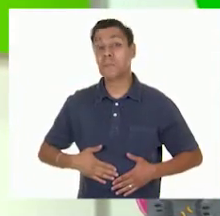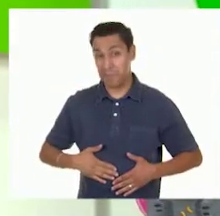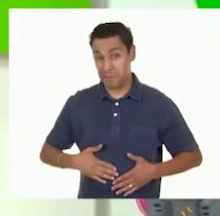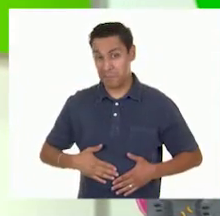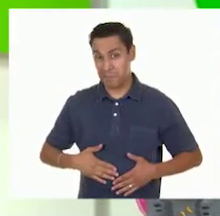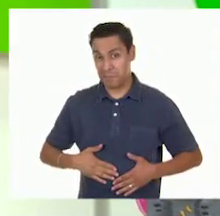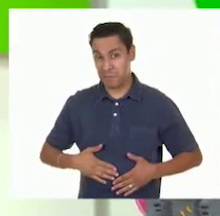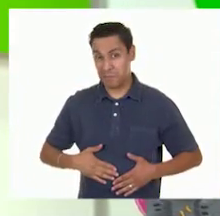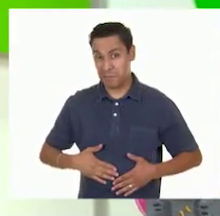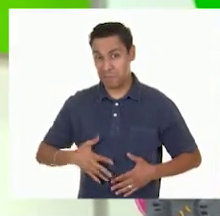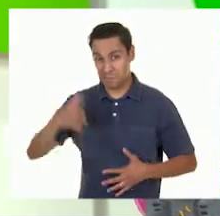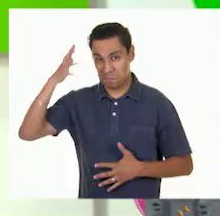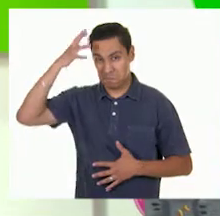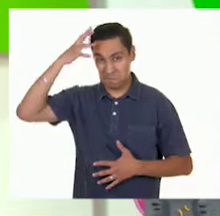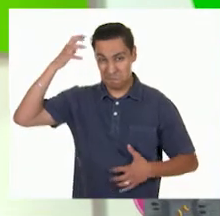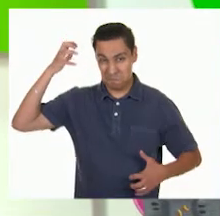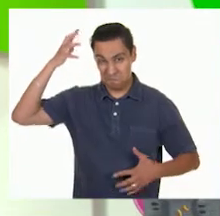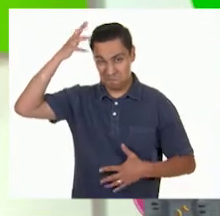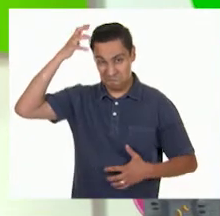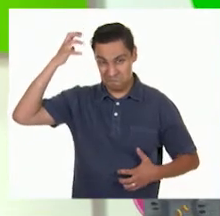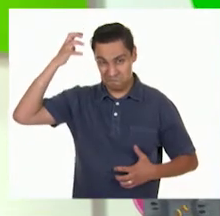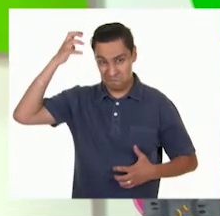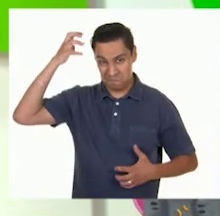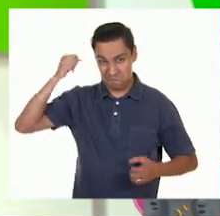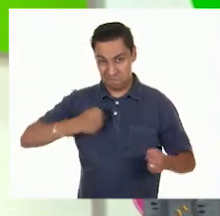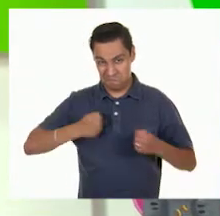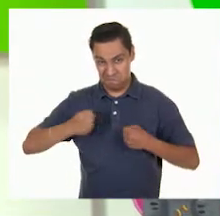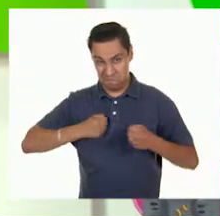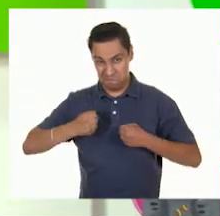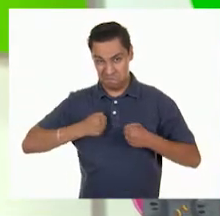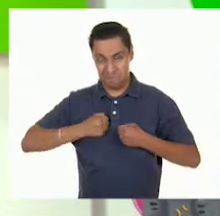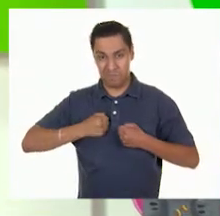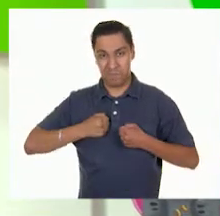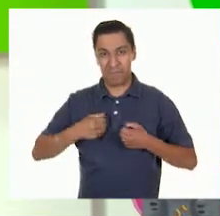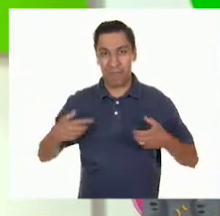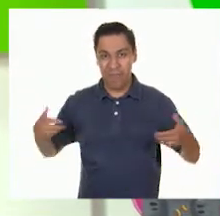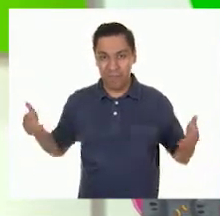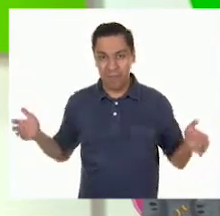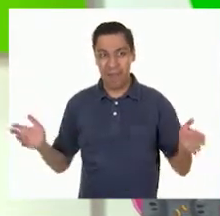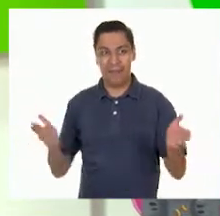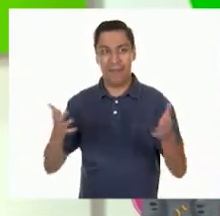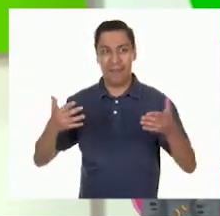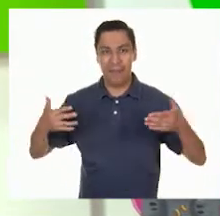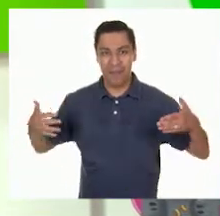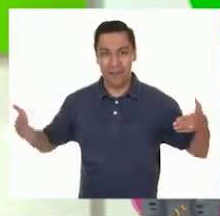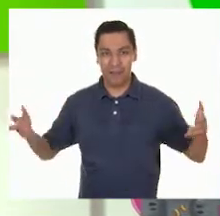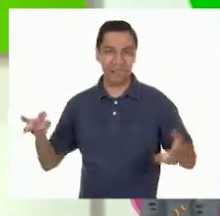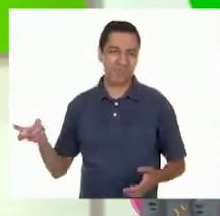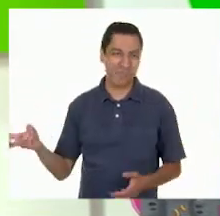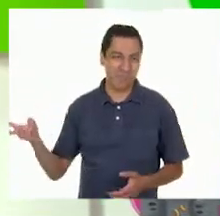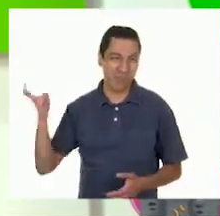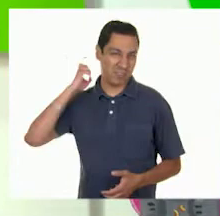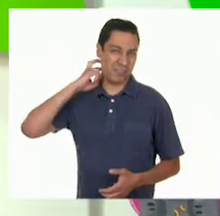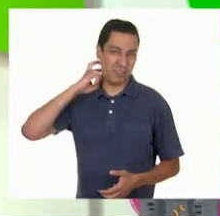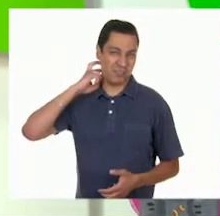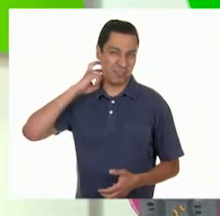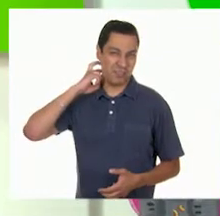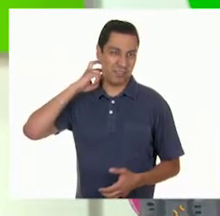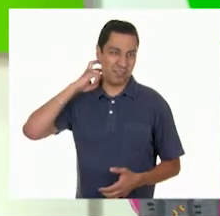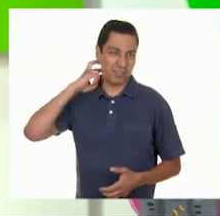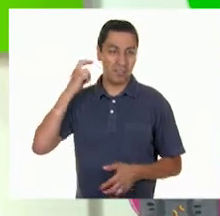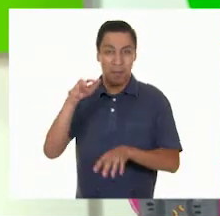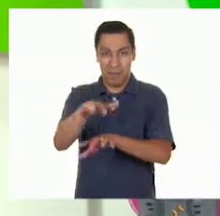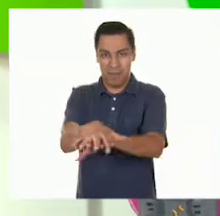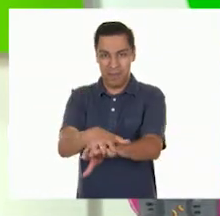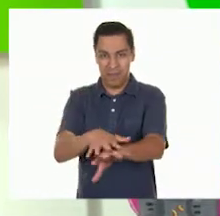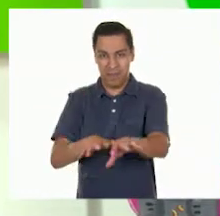de orangután tiene unas alas de murciélago y estas